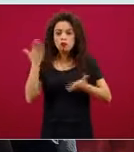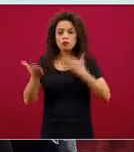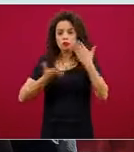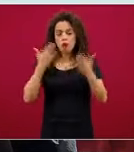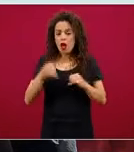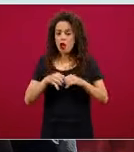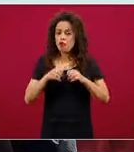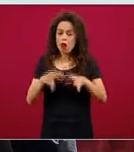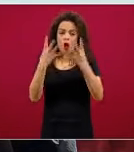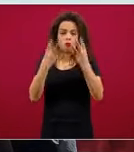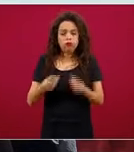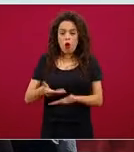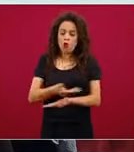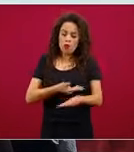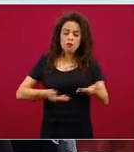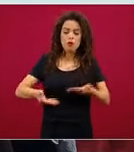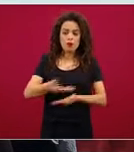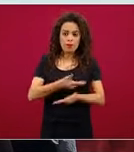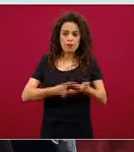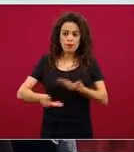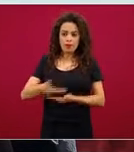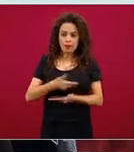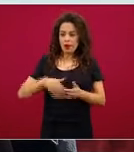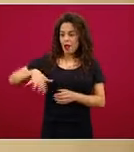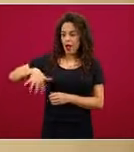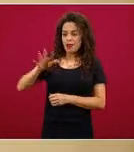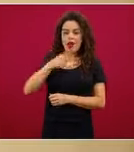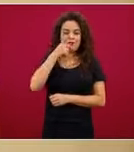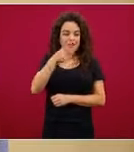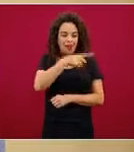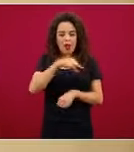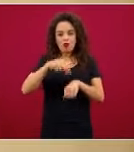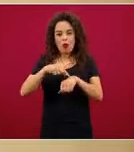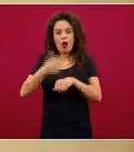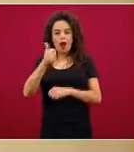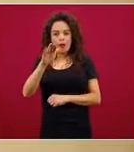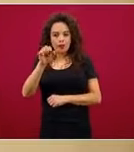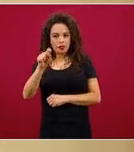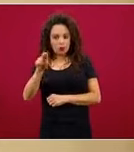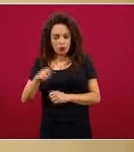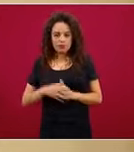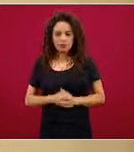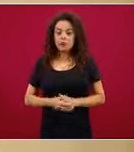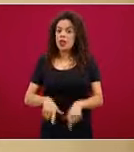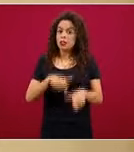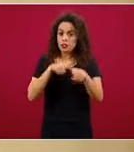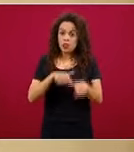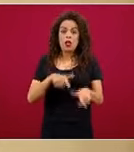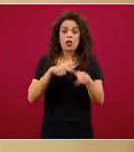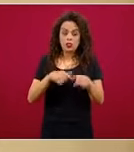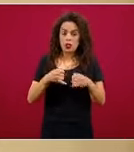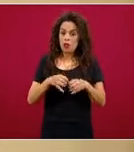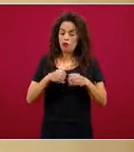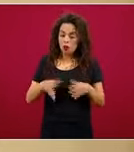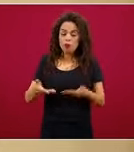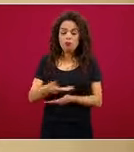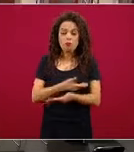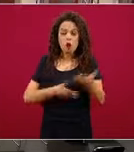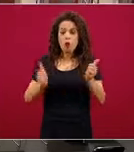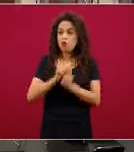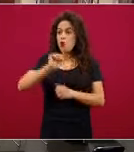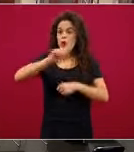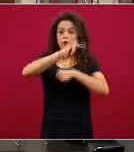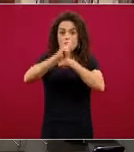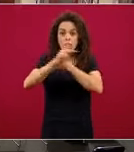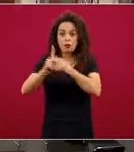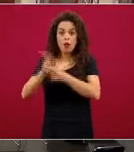de información, como bien lo comenta ya el doctor Gabastú. Se intercambió información y se sigue intercambiando información con los países que tienen ya este